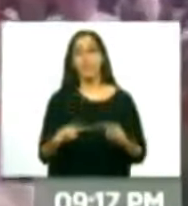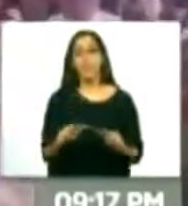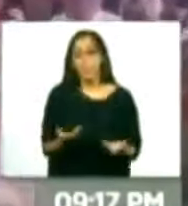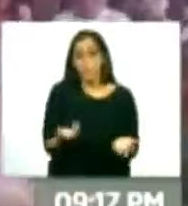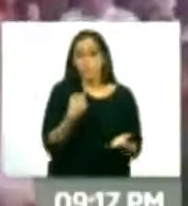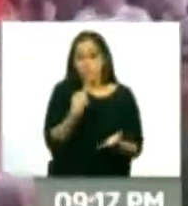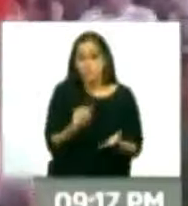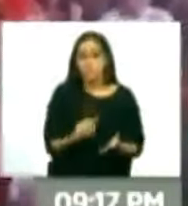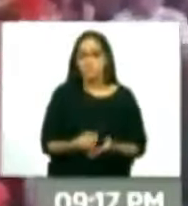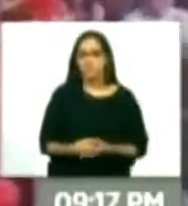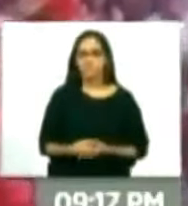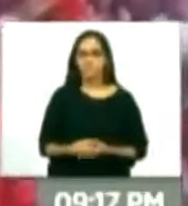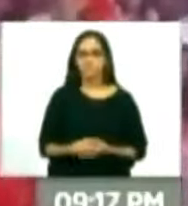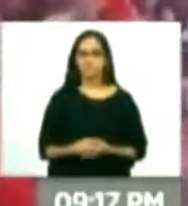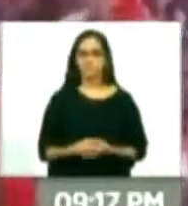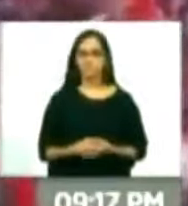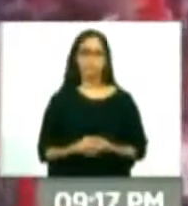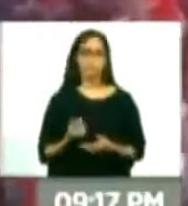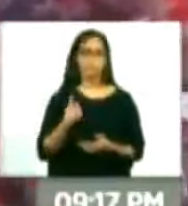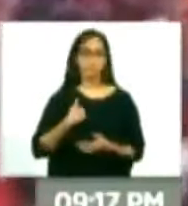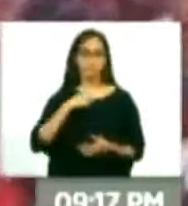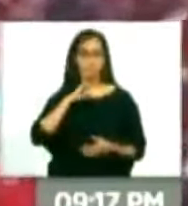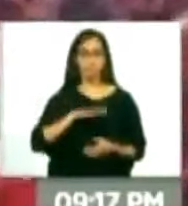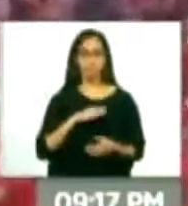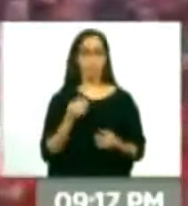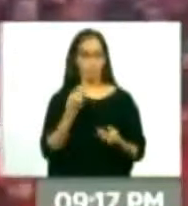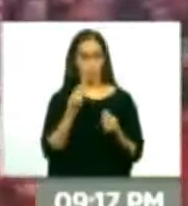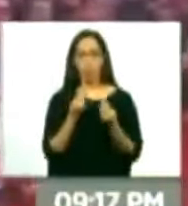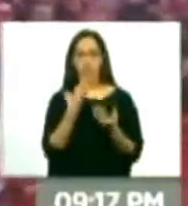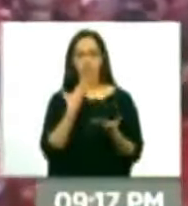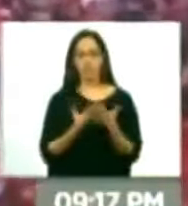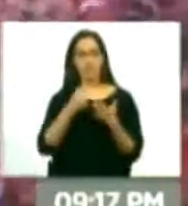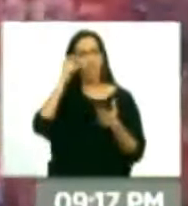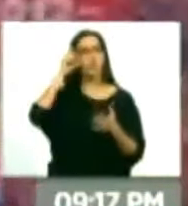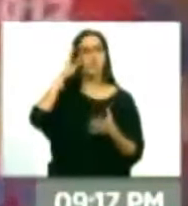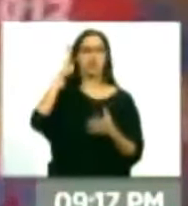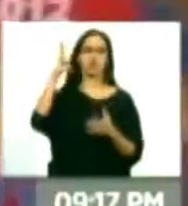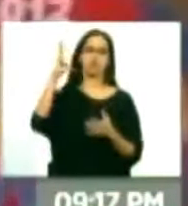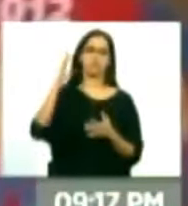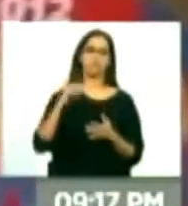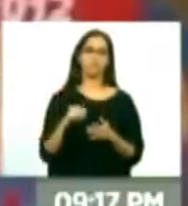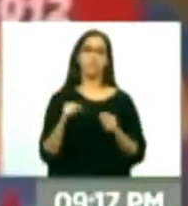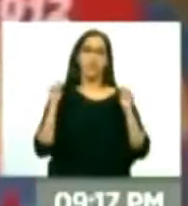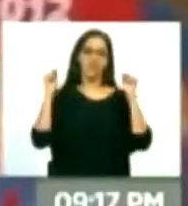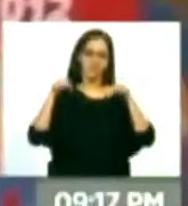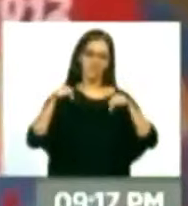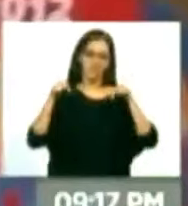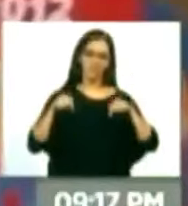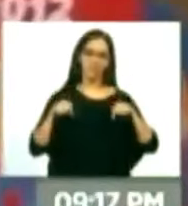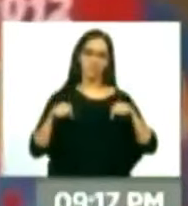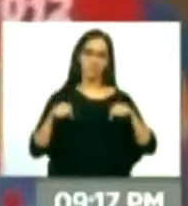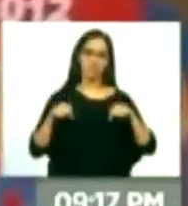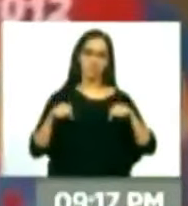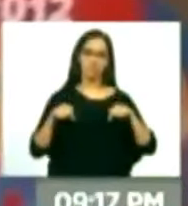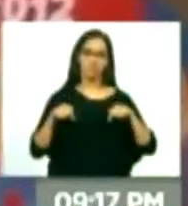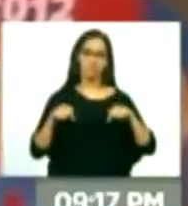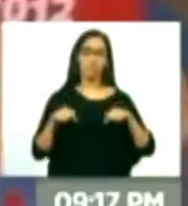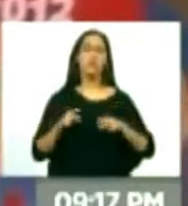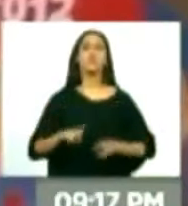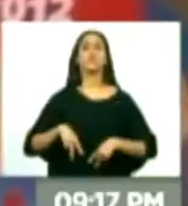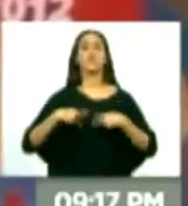decía, yo estoy muy agradecido de Dios por estar aquí de